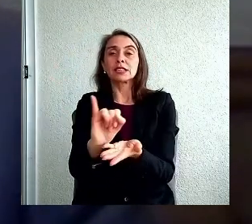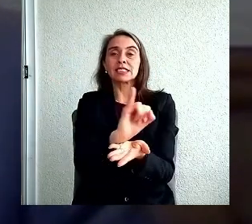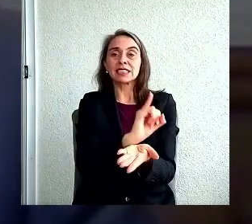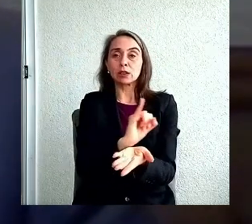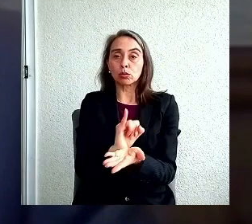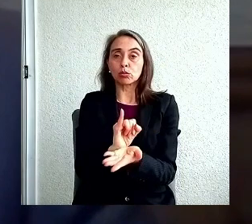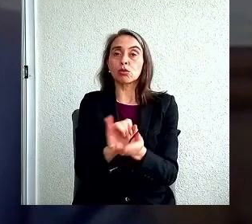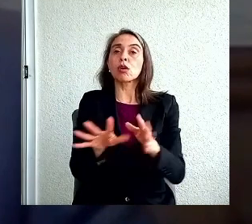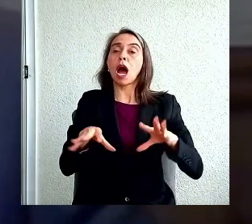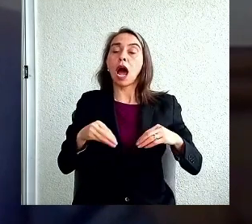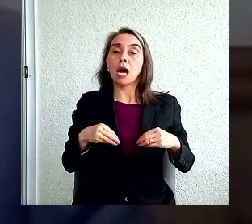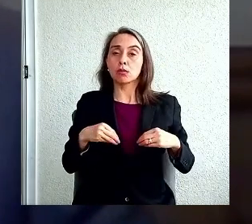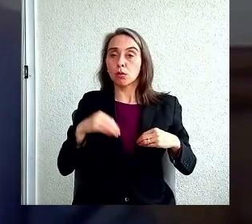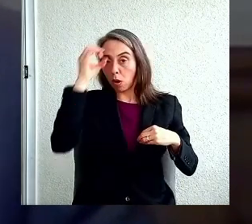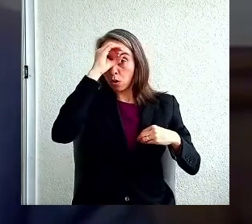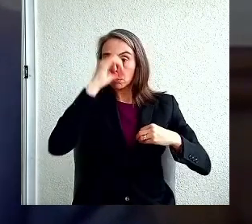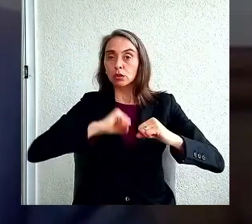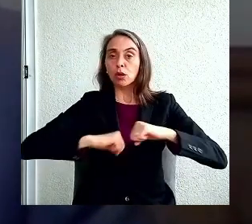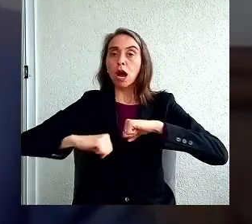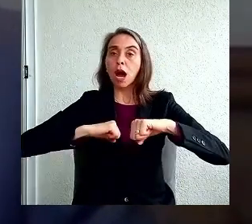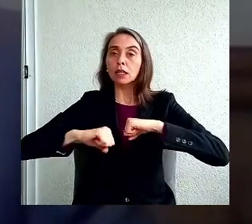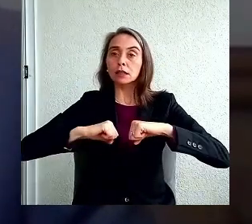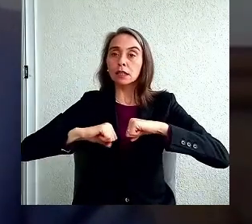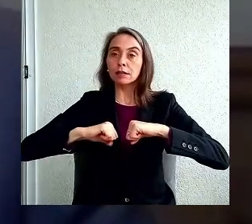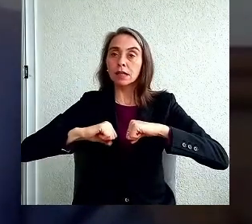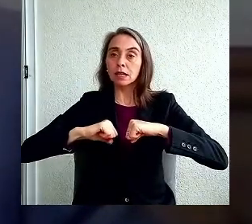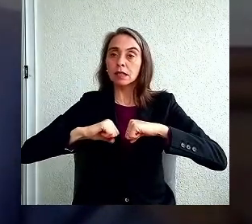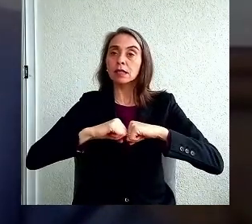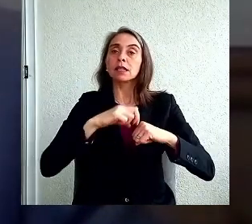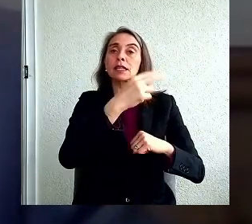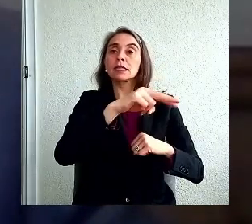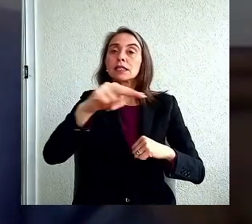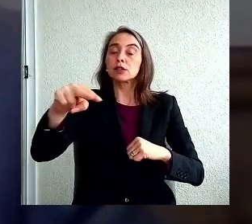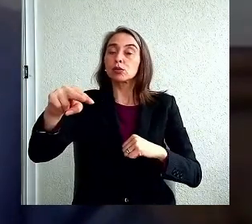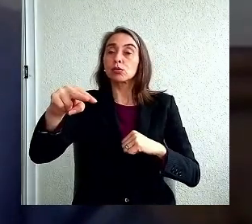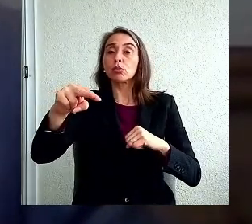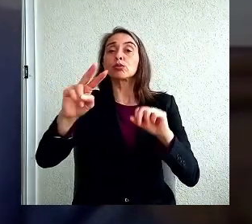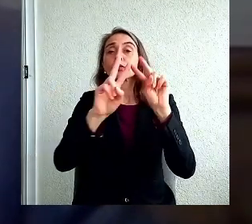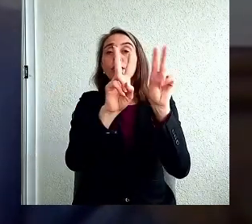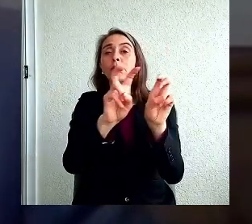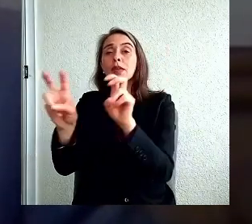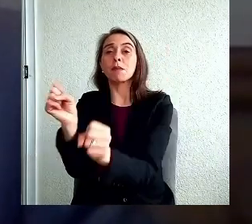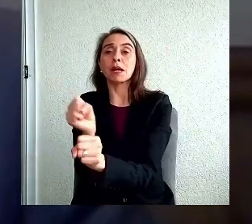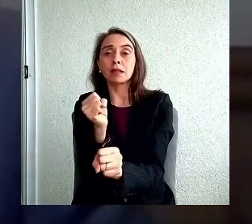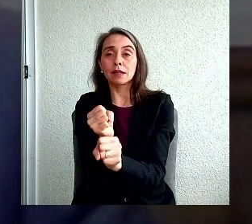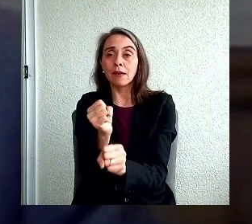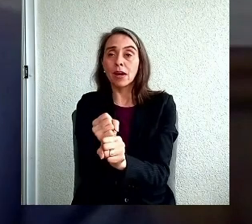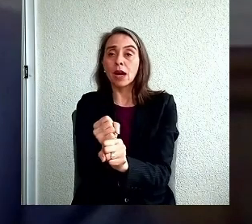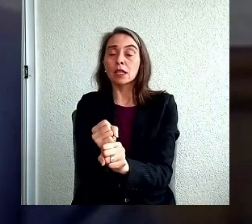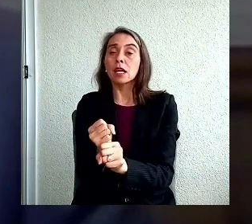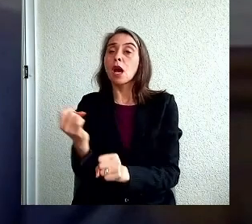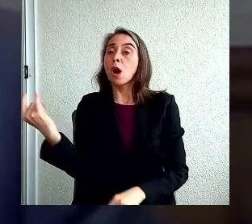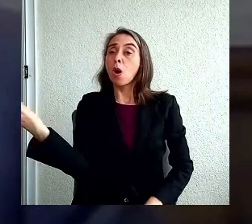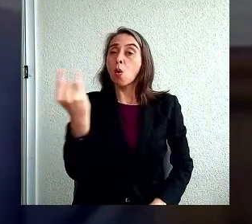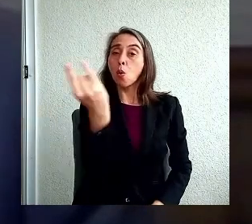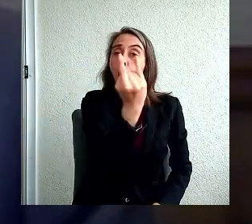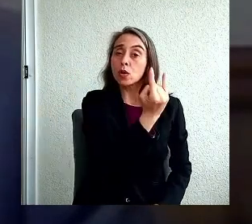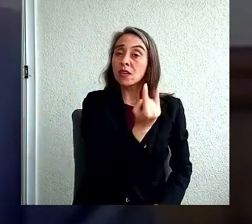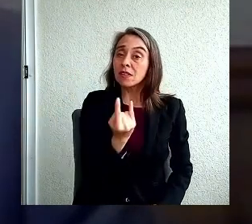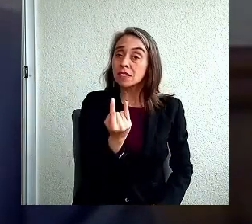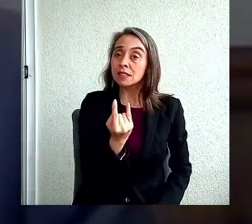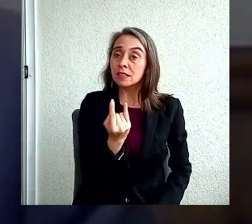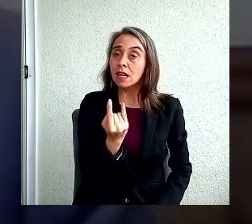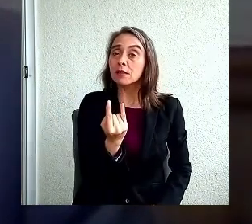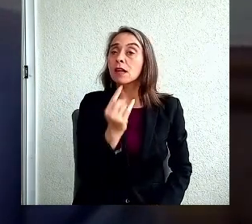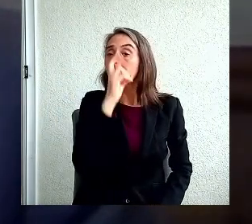desde sus respectivas áreas de trabajo. En el caso de las universidades, el rol es fundamental en la formación de